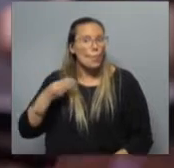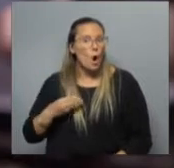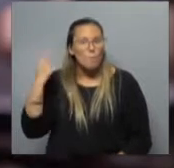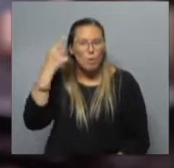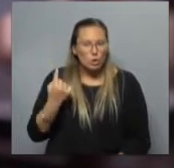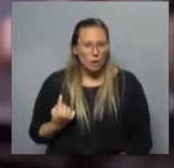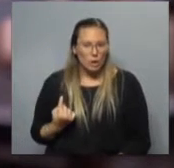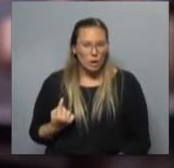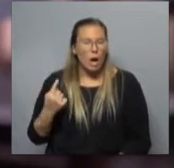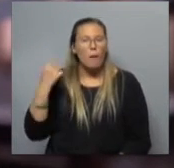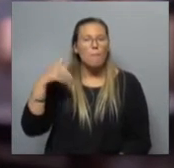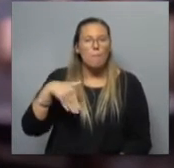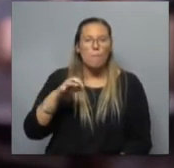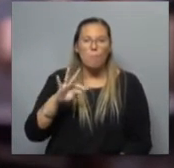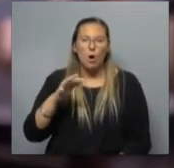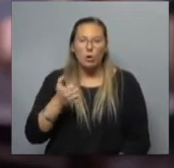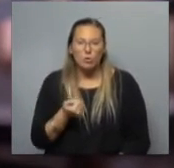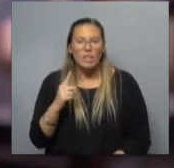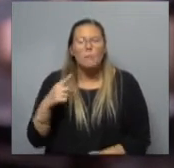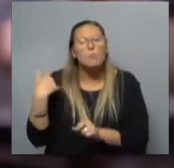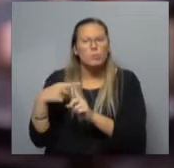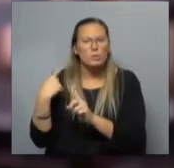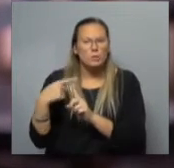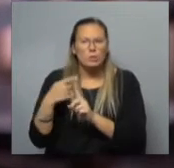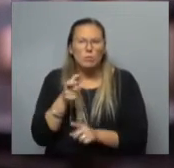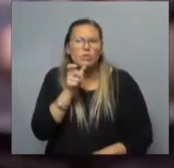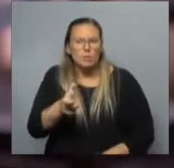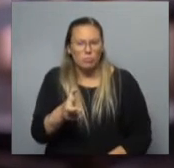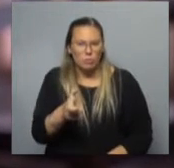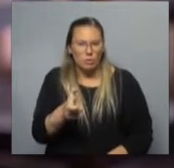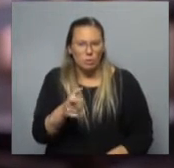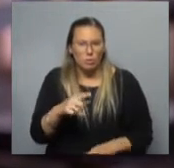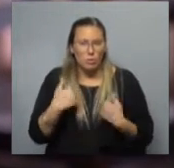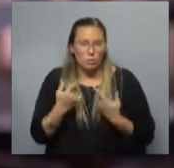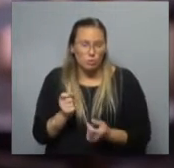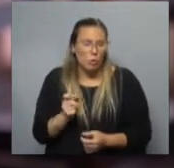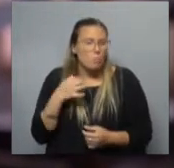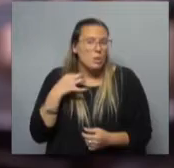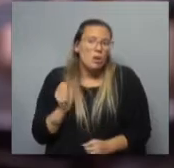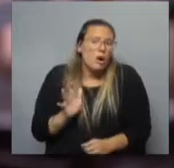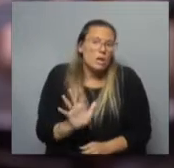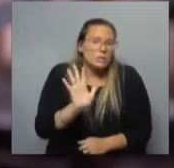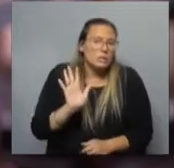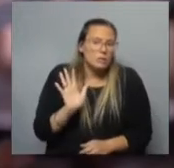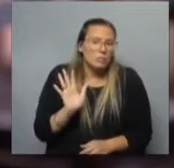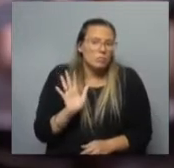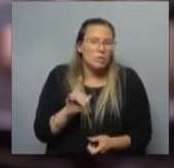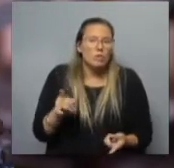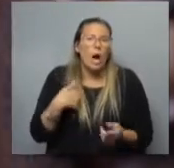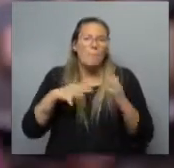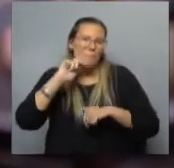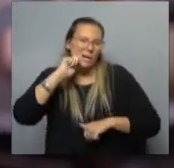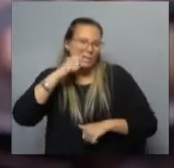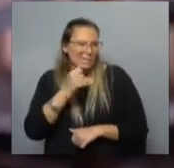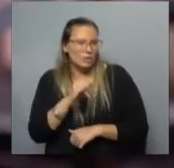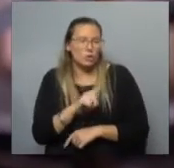motas. Motas tiene que tener un sentido positivo, porque nosotros tenemos ese pelo. O sea, no es que te queda más